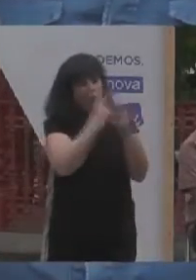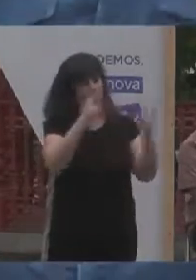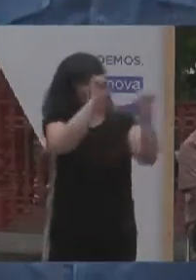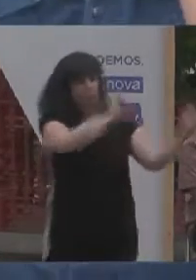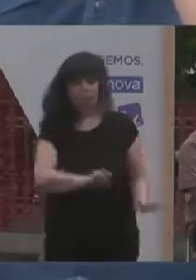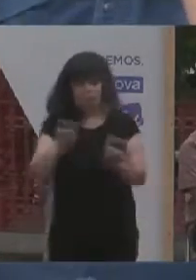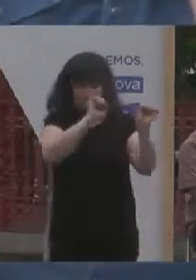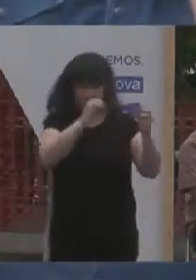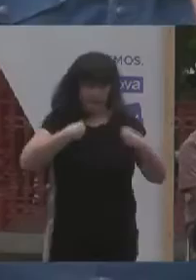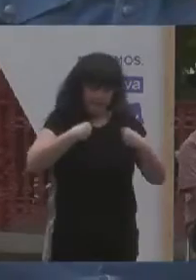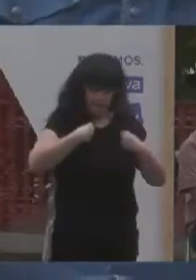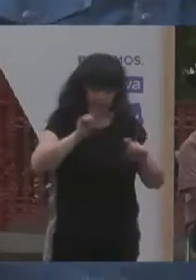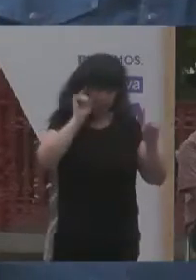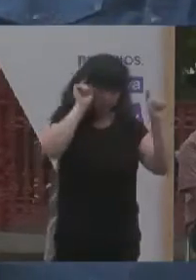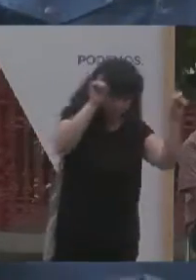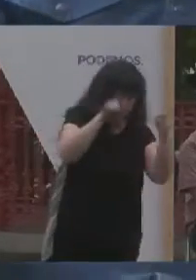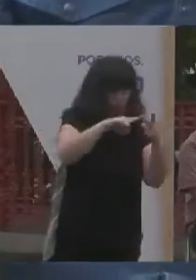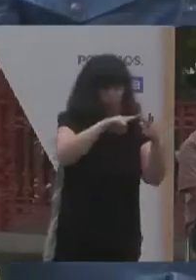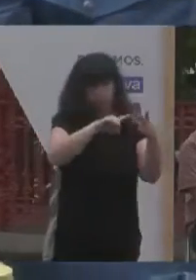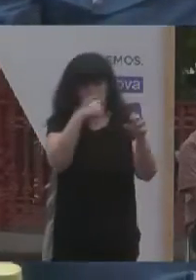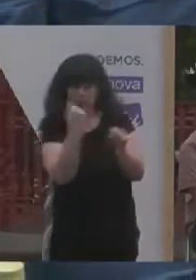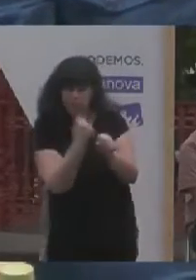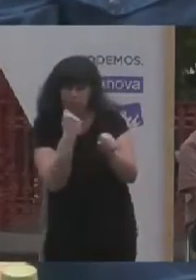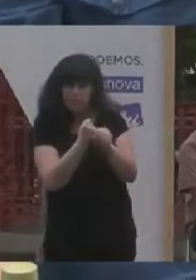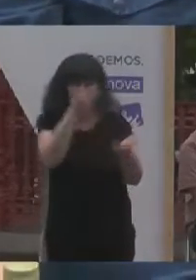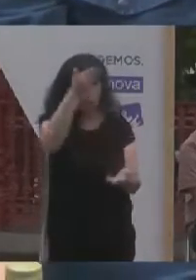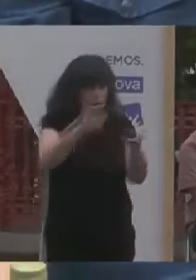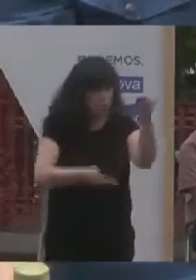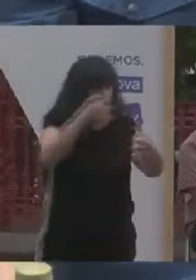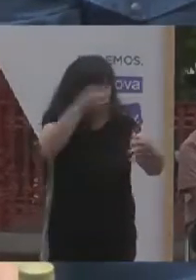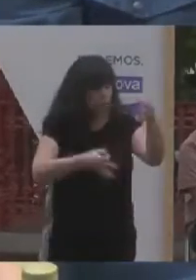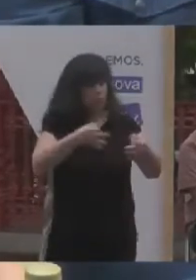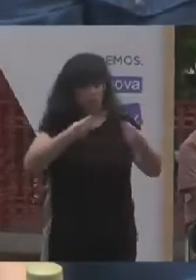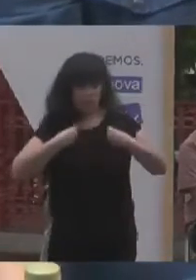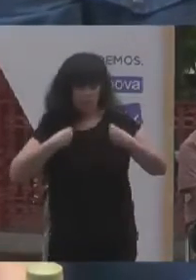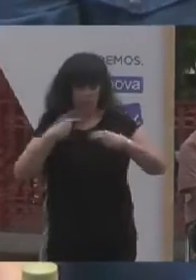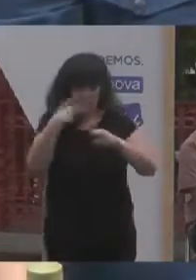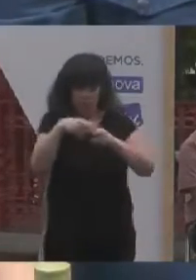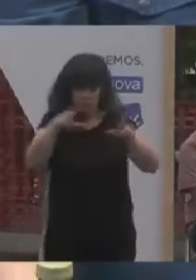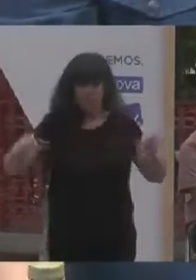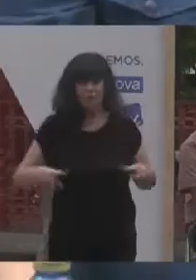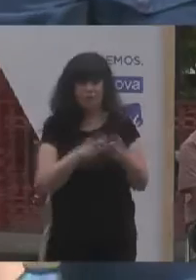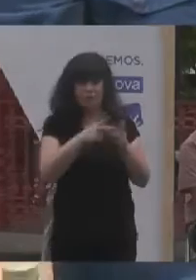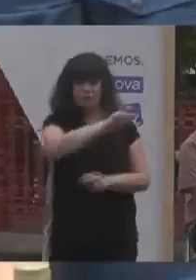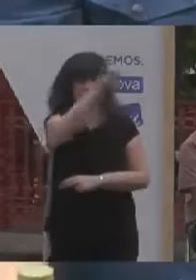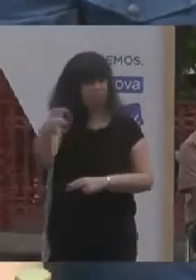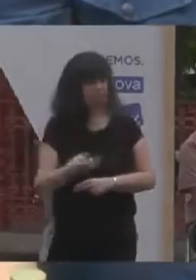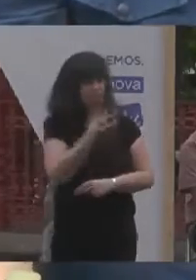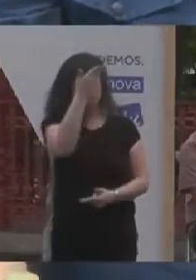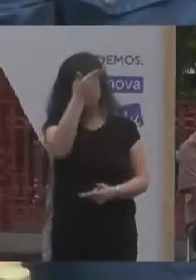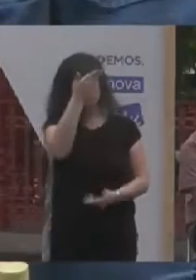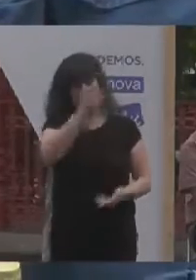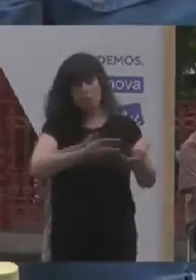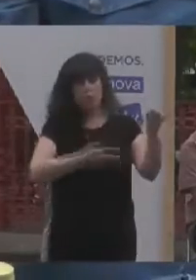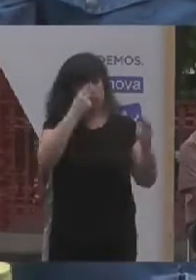públicos, da sanidade, da educación, do emprego, da xustiza, da vivenda, das políticas sociais, do ben común, do que